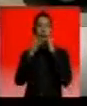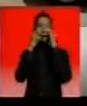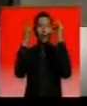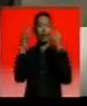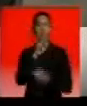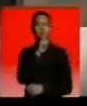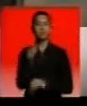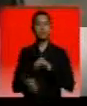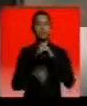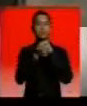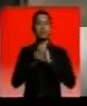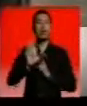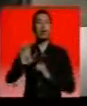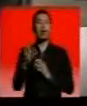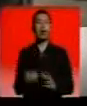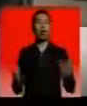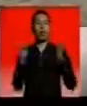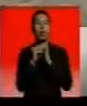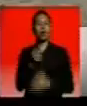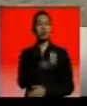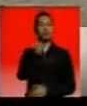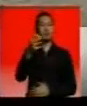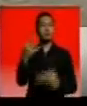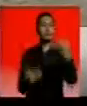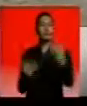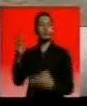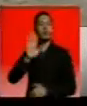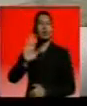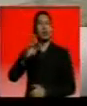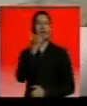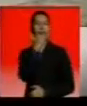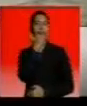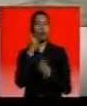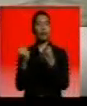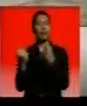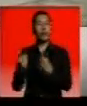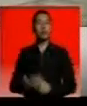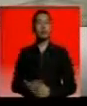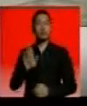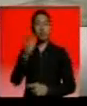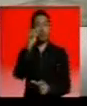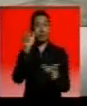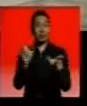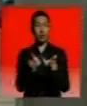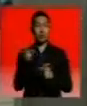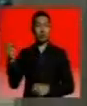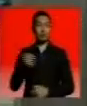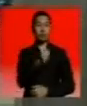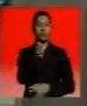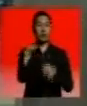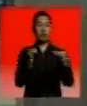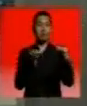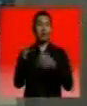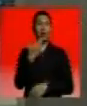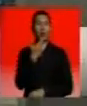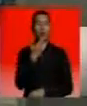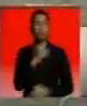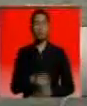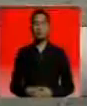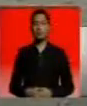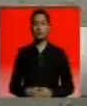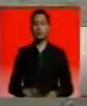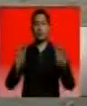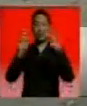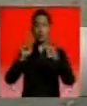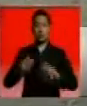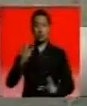por cohecho. Este lunes, Bravo asistió a la Fiscalía General del Estado para rendir su versión. Según las investigaciones de